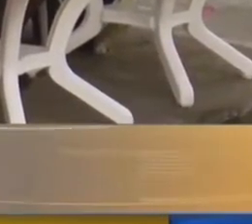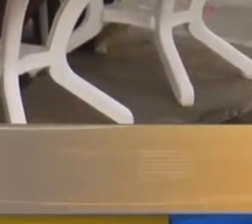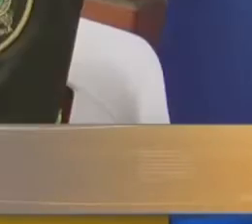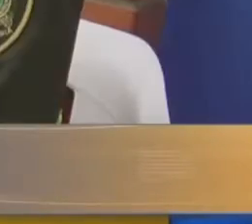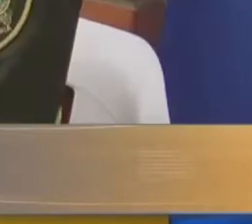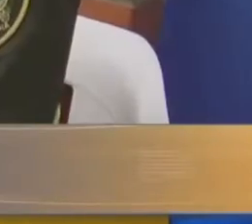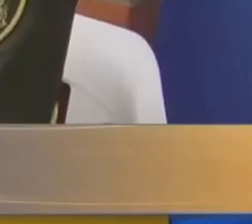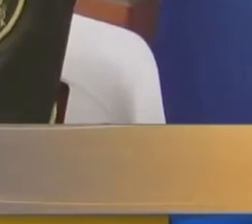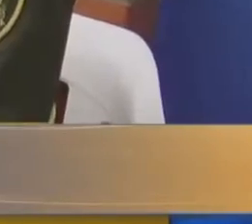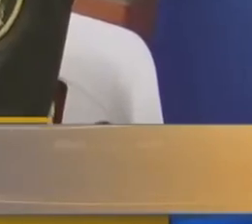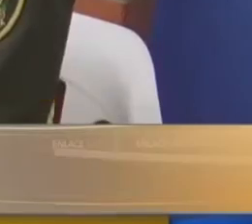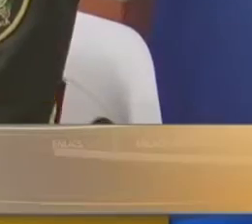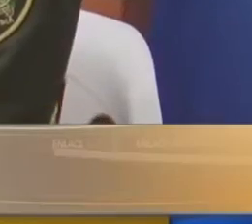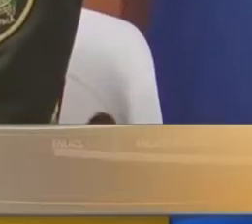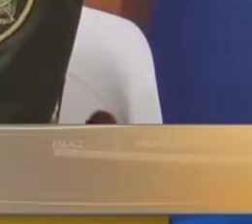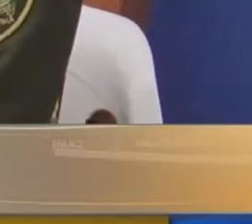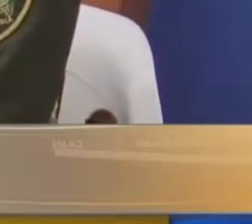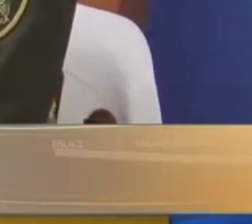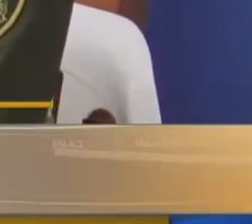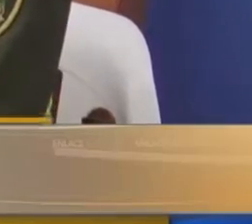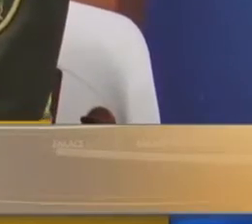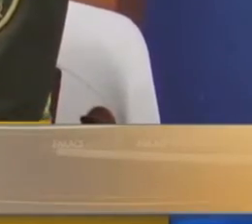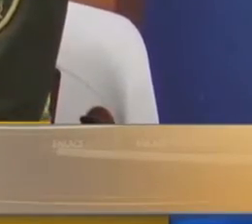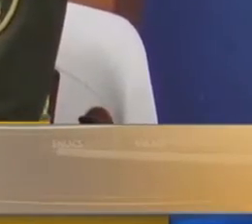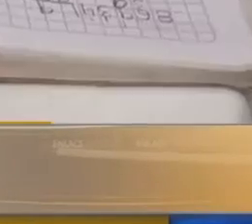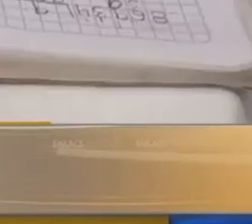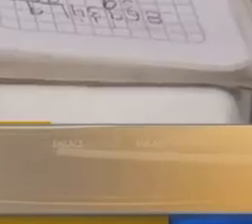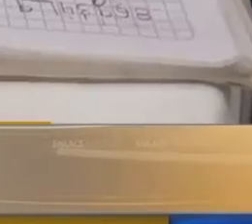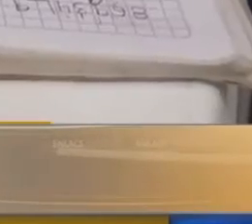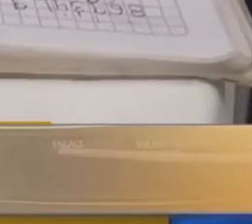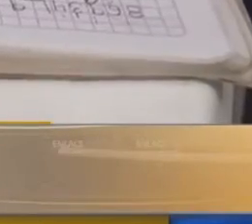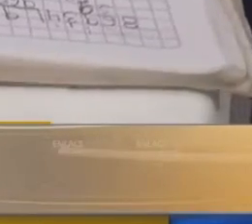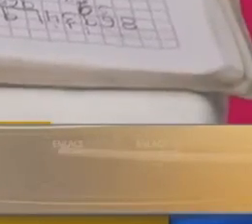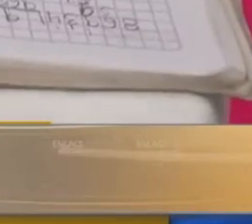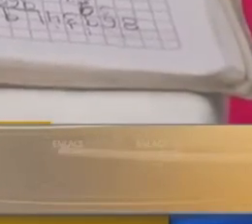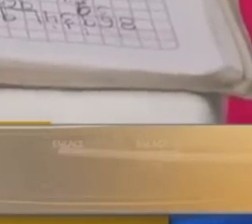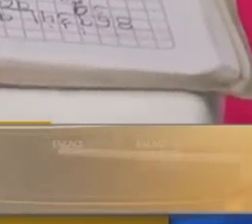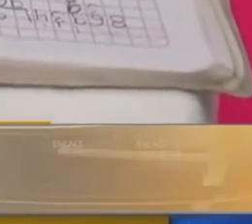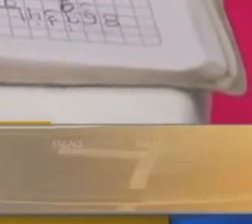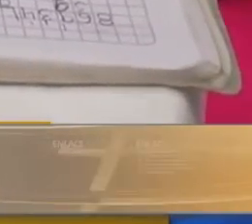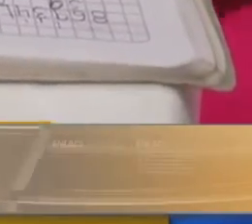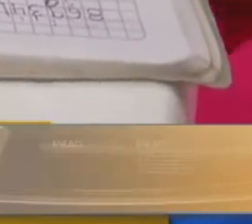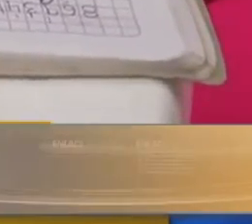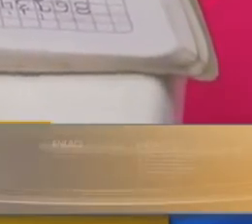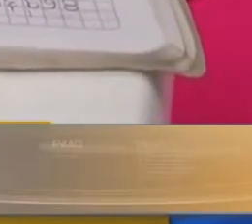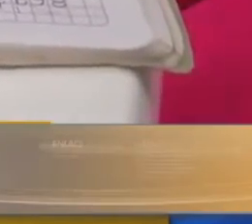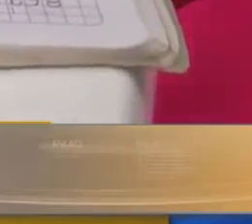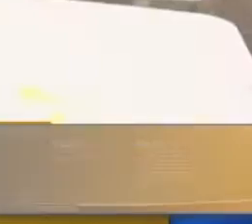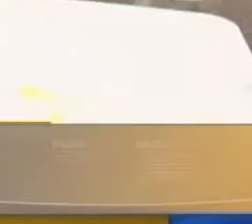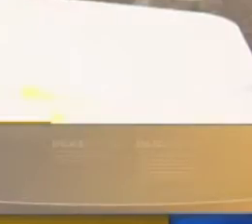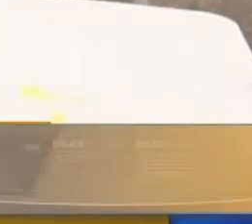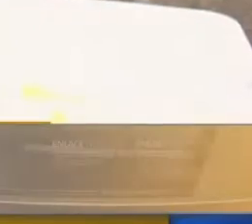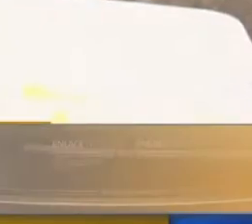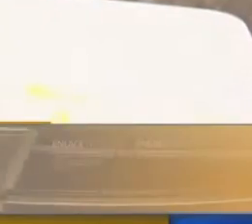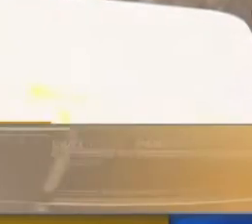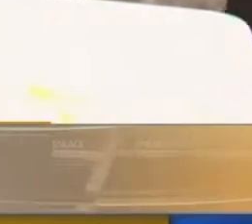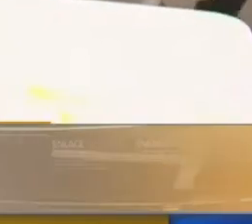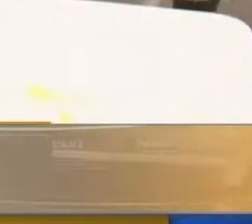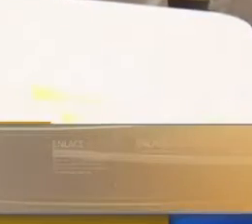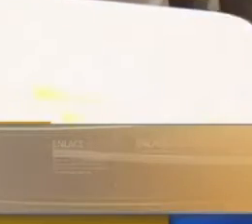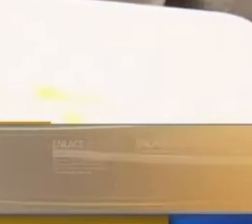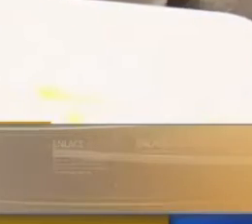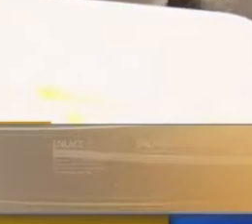Policía del Magdalena Medio implementa estrategia haciendo tareas con mi policía. Esta iniciativa comenzó en la Comuna 1 de Barranca Bermeja y se descentralizará a